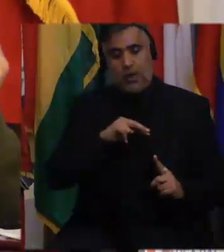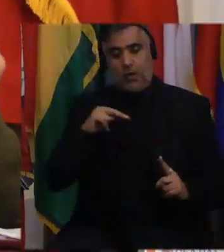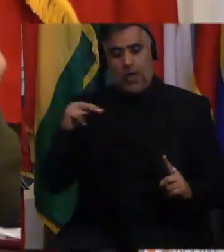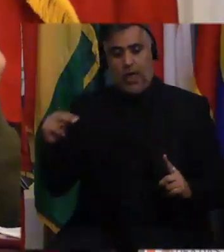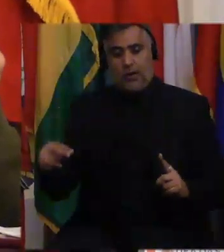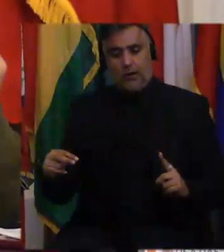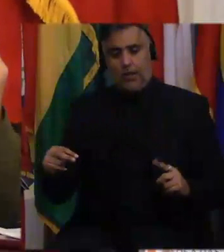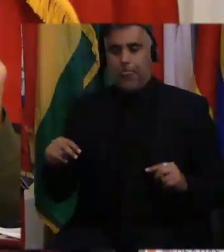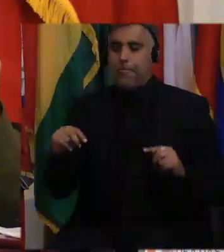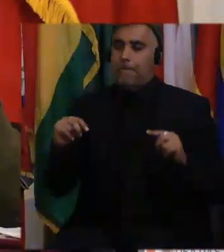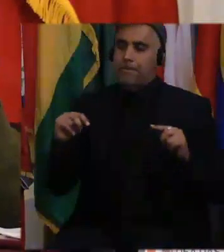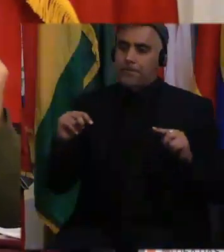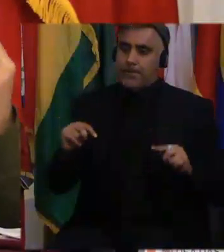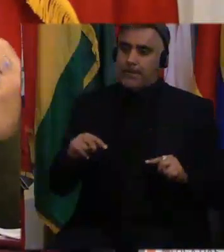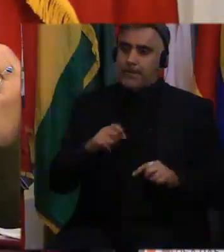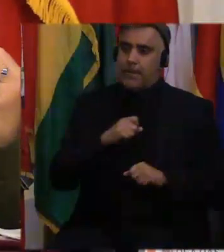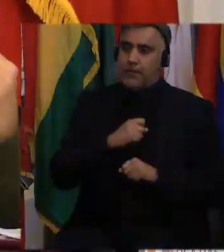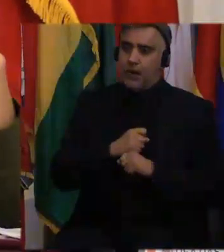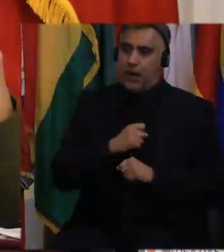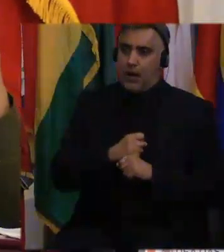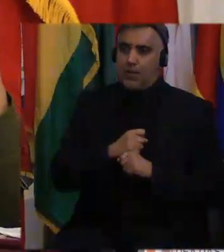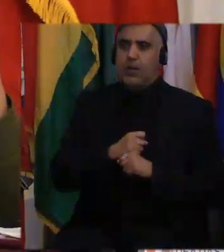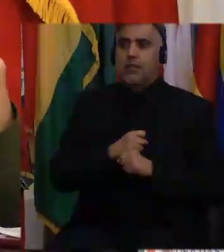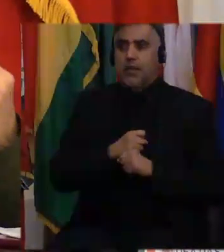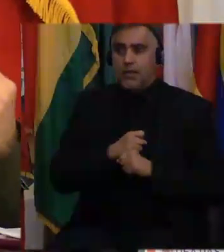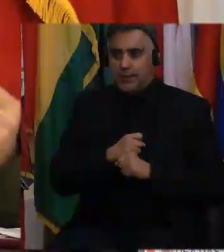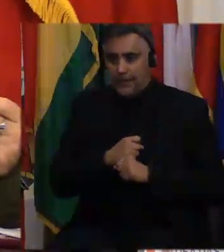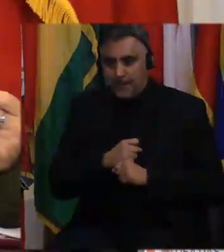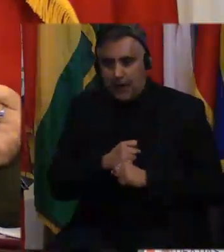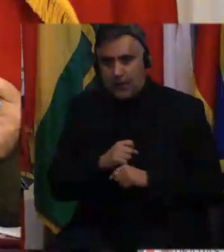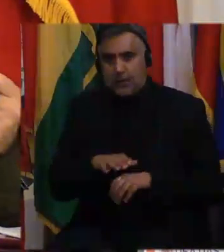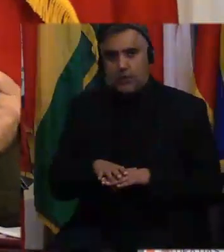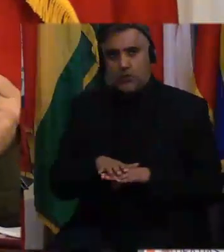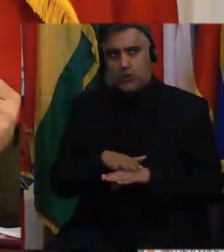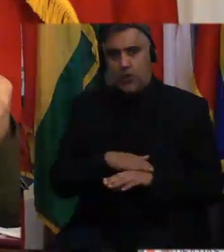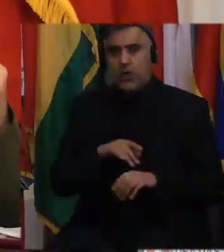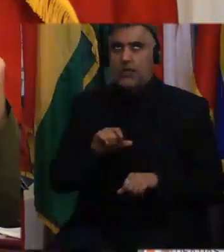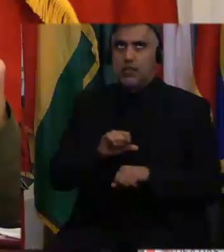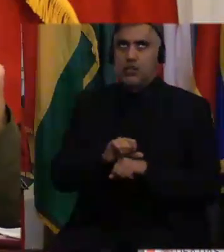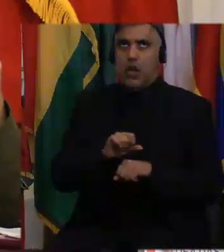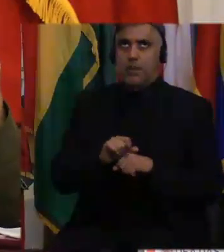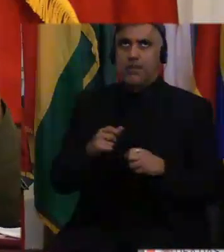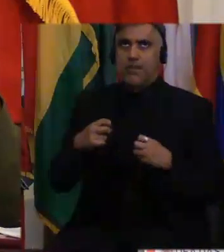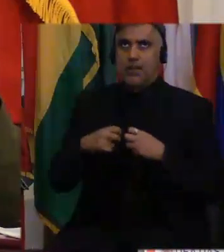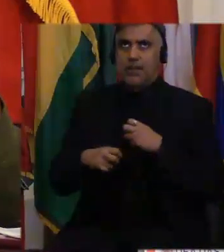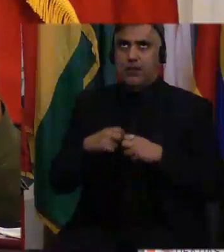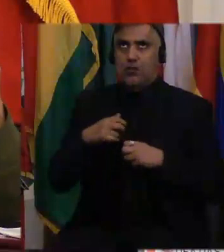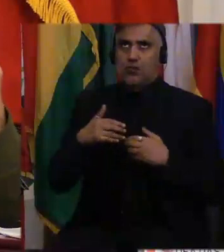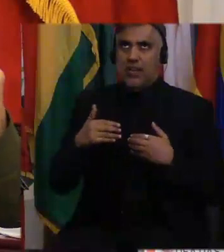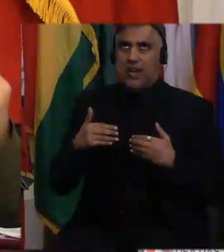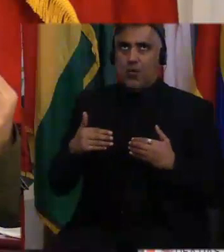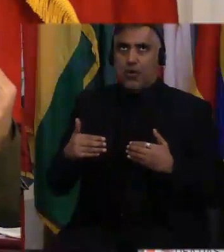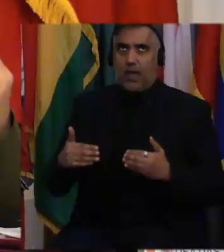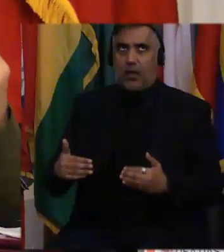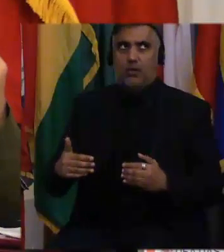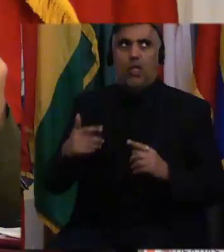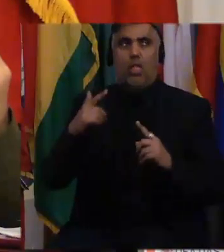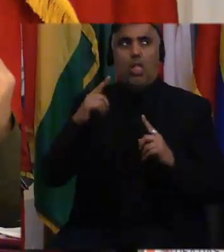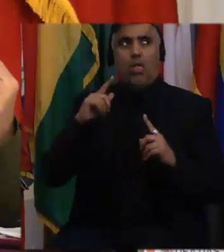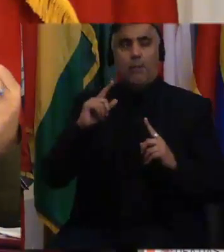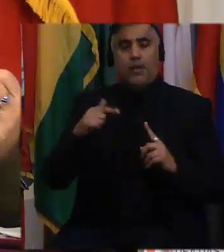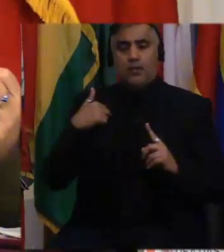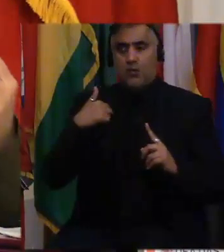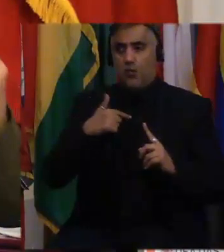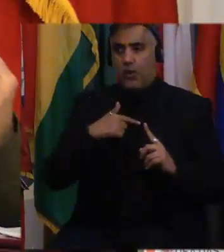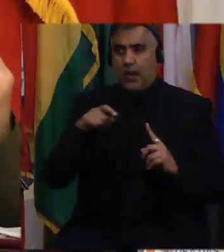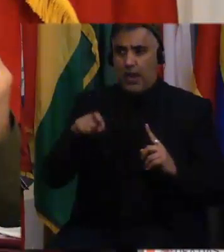trabajo muy, muy lento y muy, muy difícil de hacer, porque tenemos que entrar